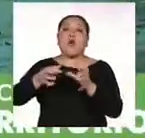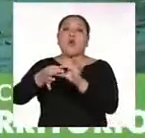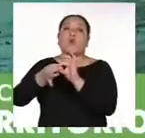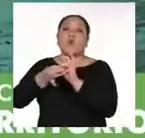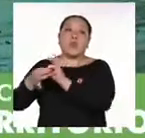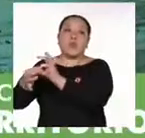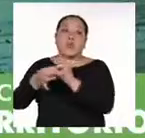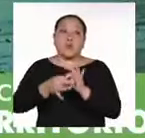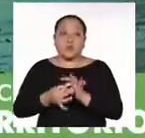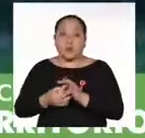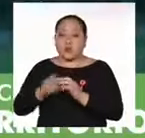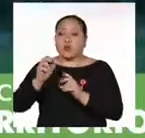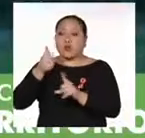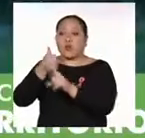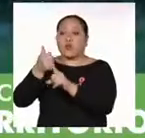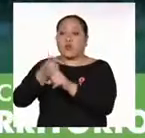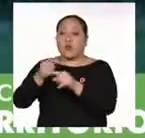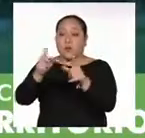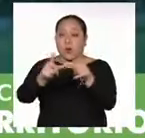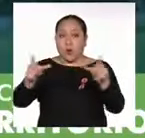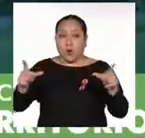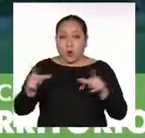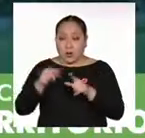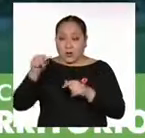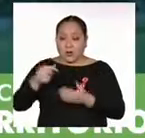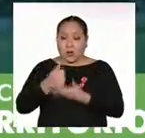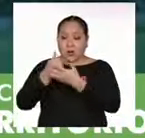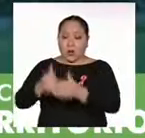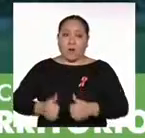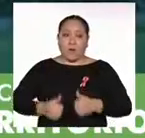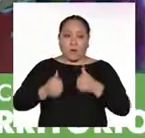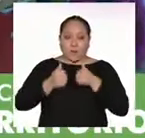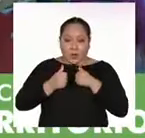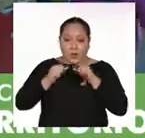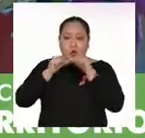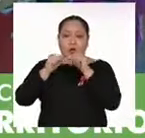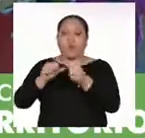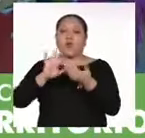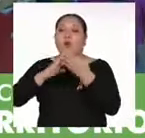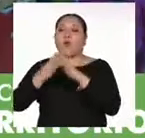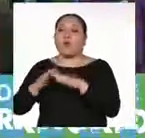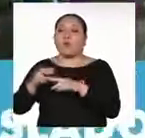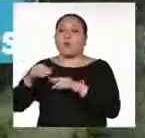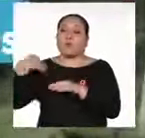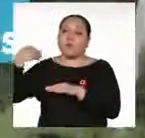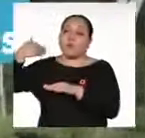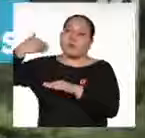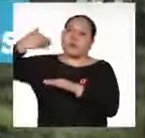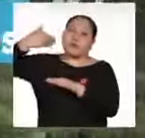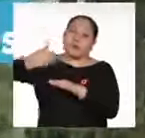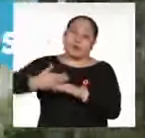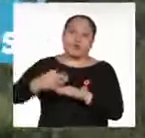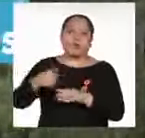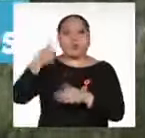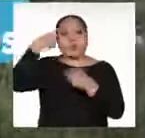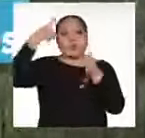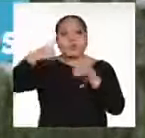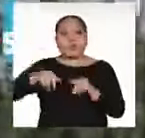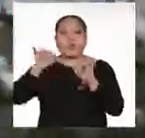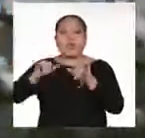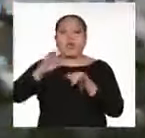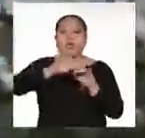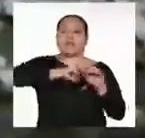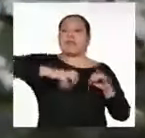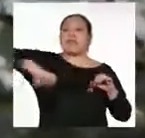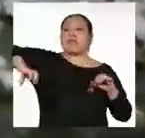propiedad colectiva de sus territorios, pues ello les ha permitido vivir y mantenerse como comunidad a lo largo del tiempo, su decisión de permanecer